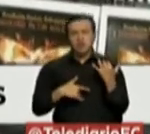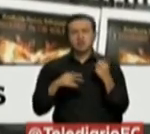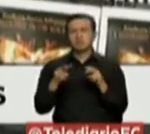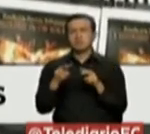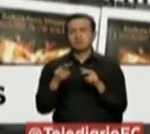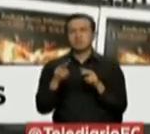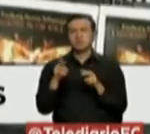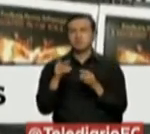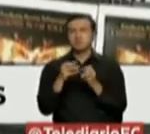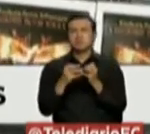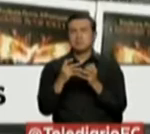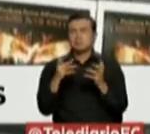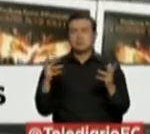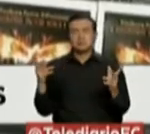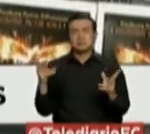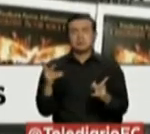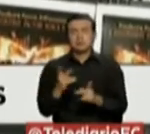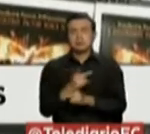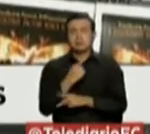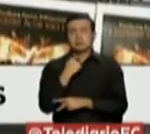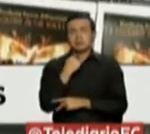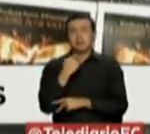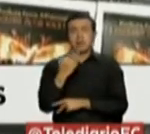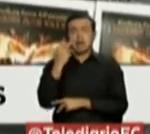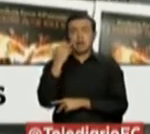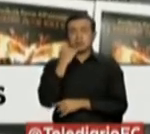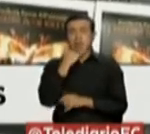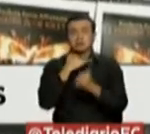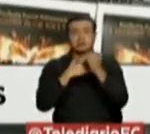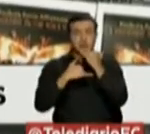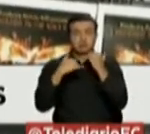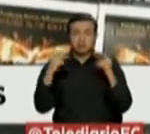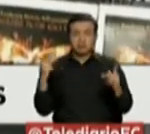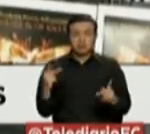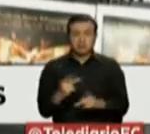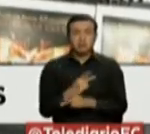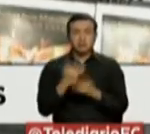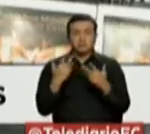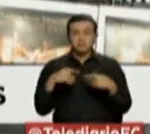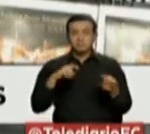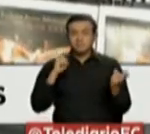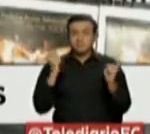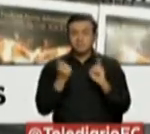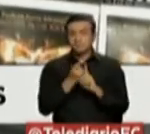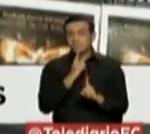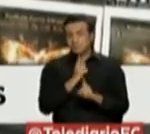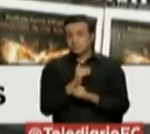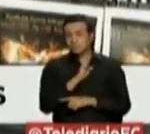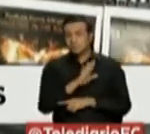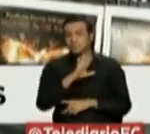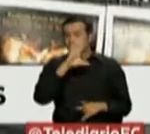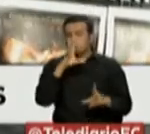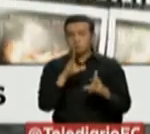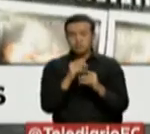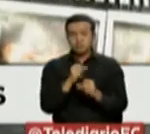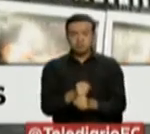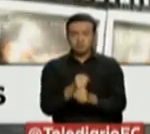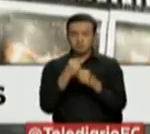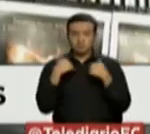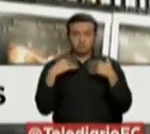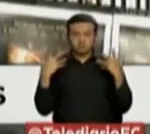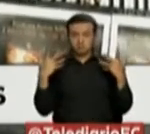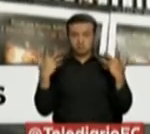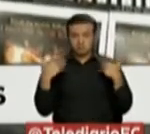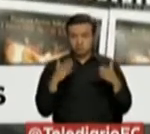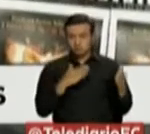que reparar esos errores que se cometieron en esa organización, que lamentablemente no contó con todas las seguridades y con